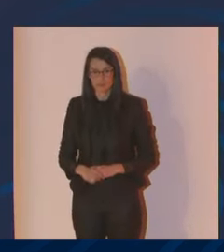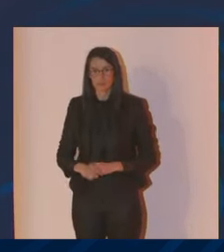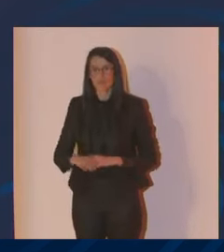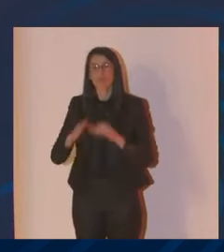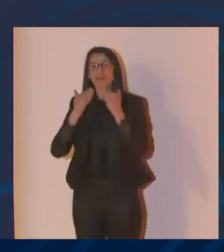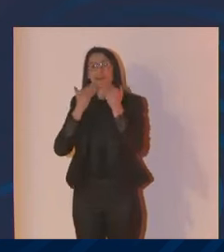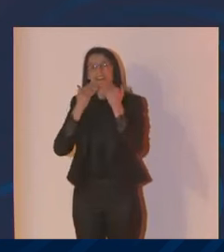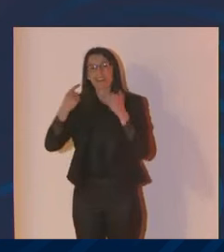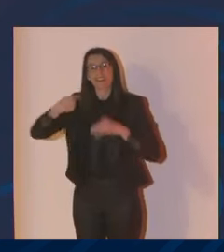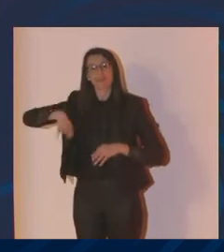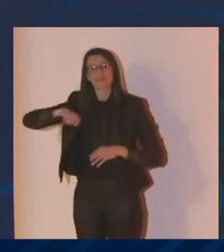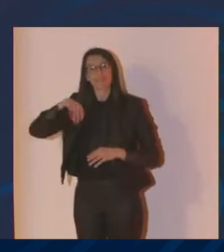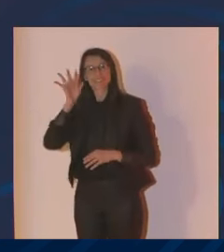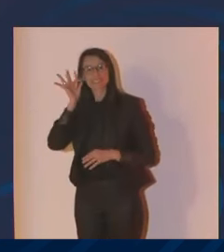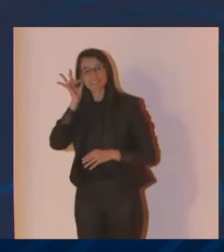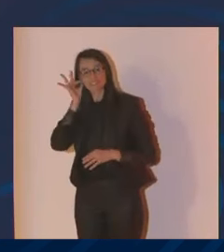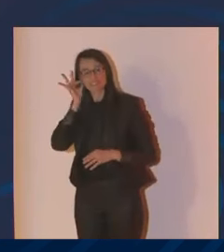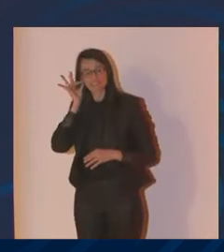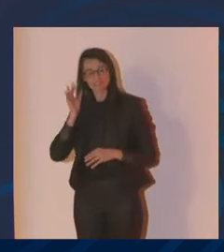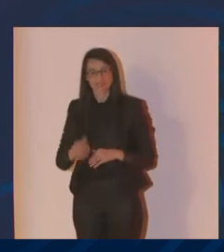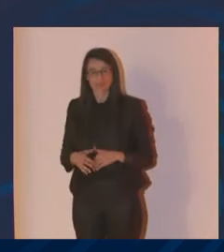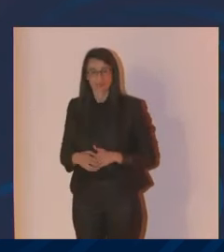Gracias, presidenta, por sus palabras.